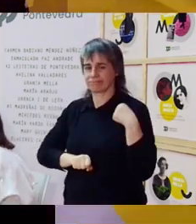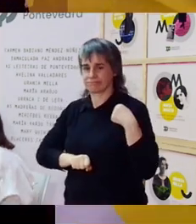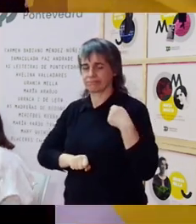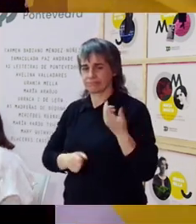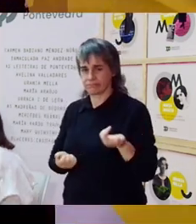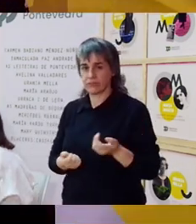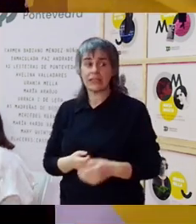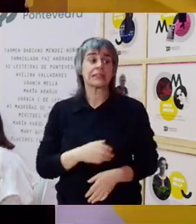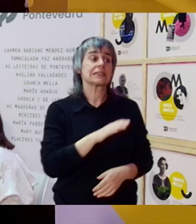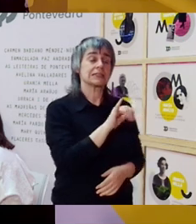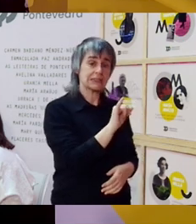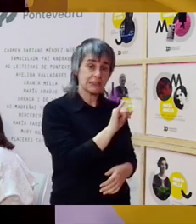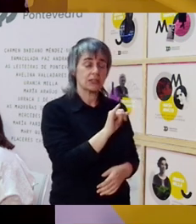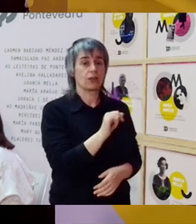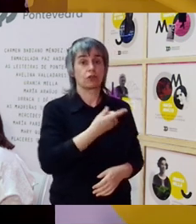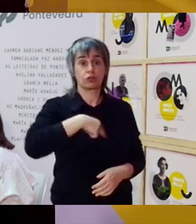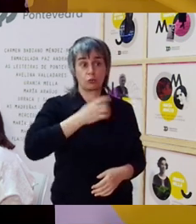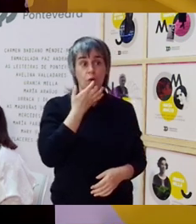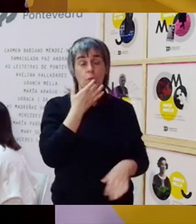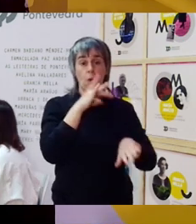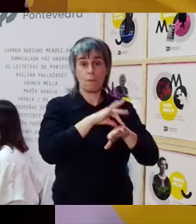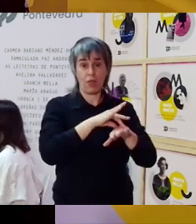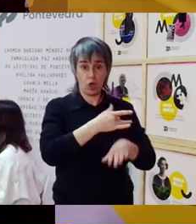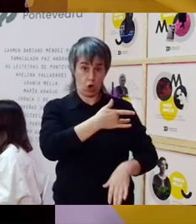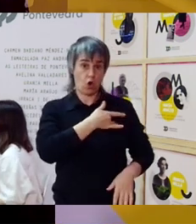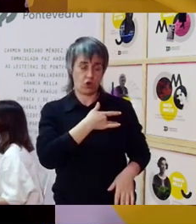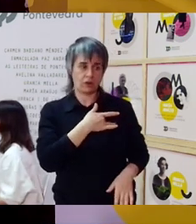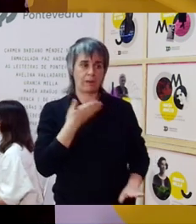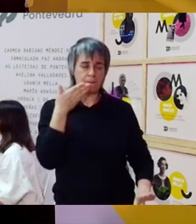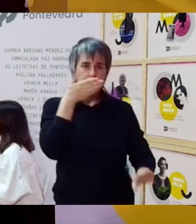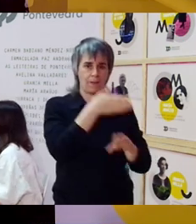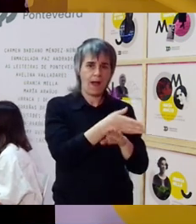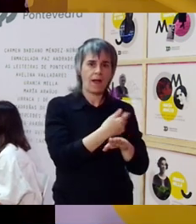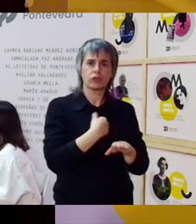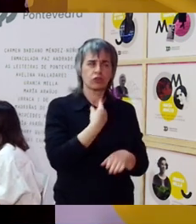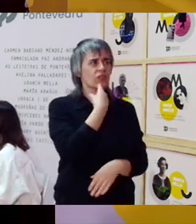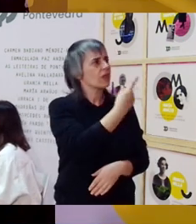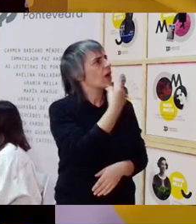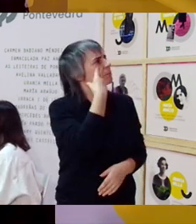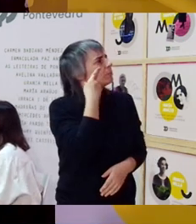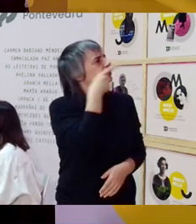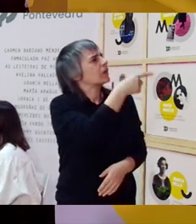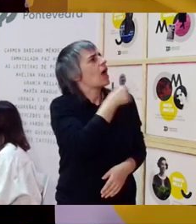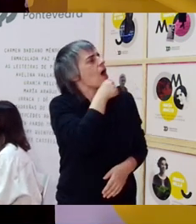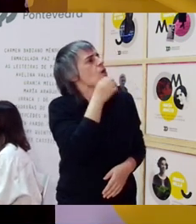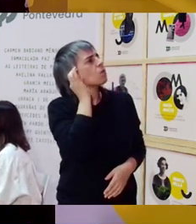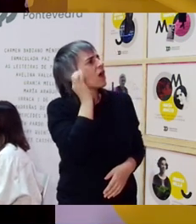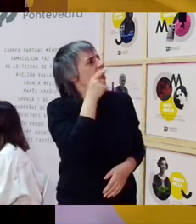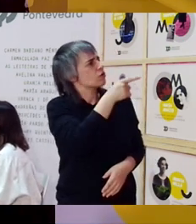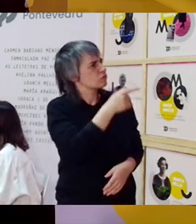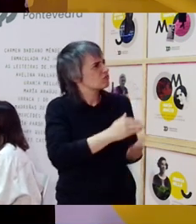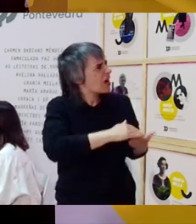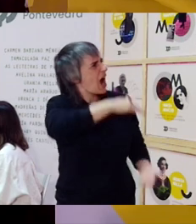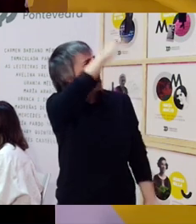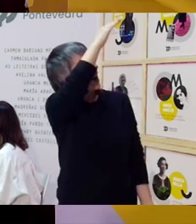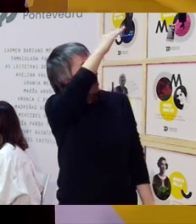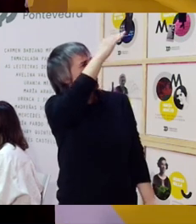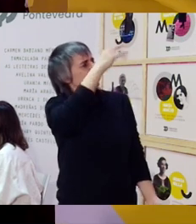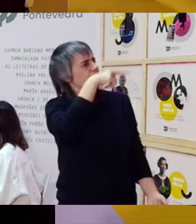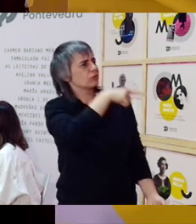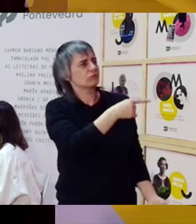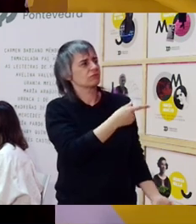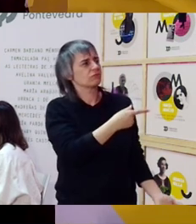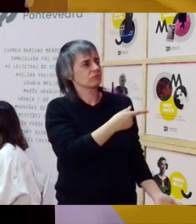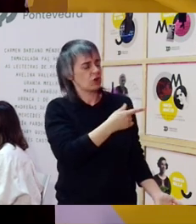ao cardiólogo, eu sempre lle iba dicindo, pero abuela, con lo grande que eres, ese cochino corazón va a acabar